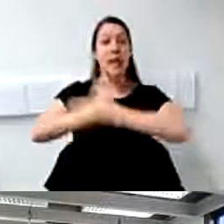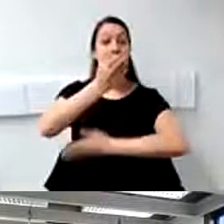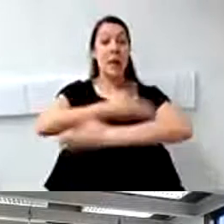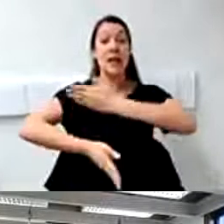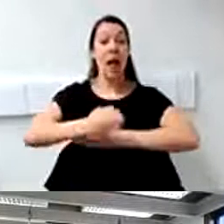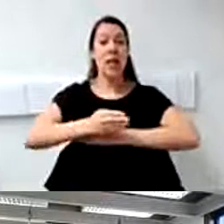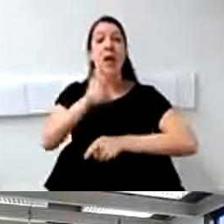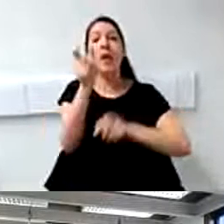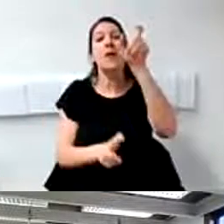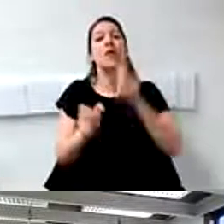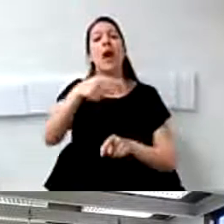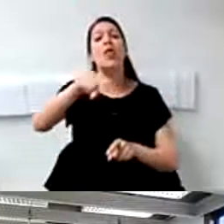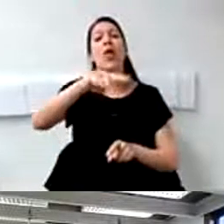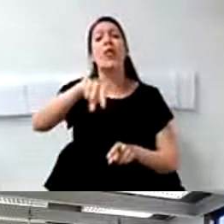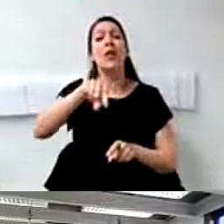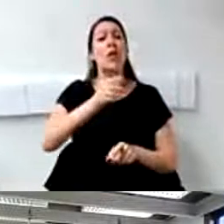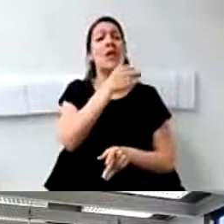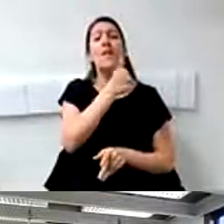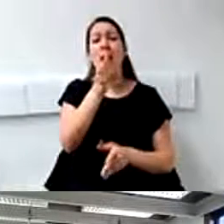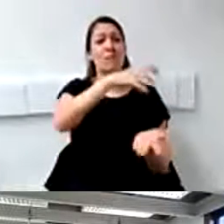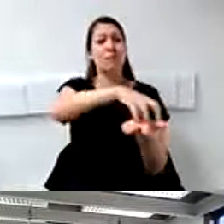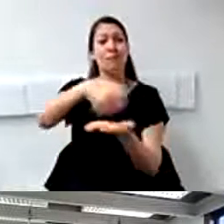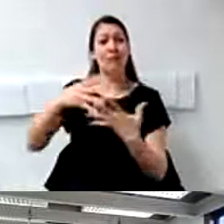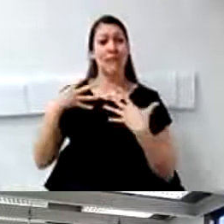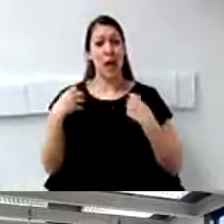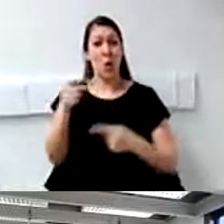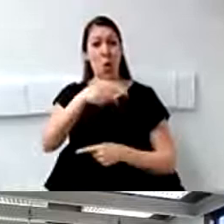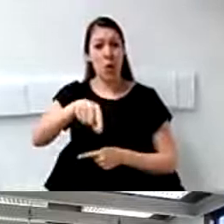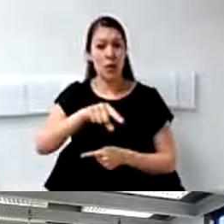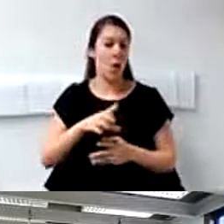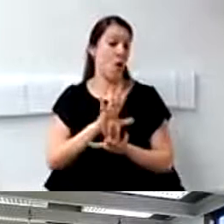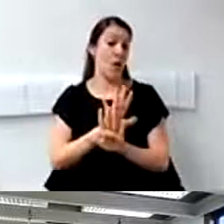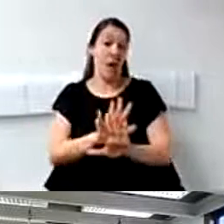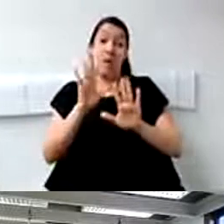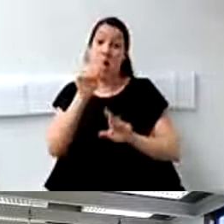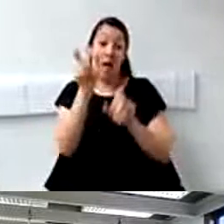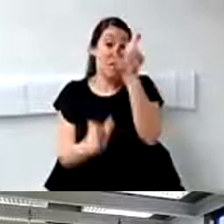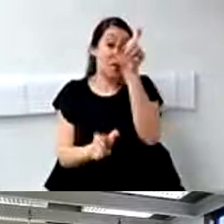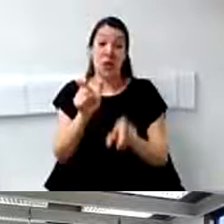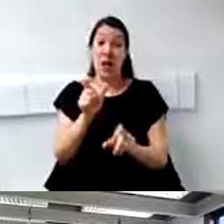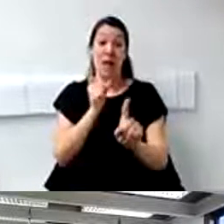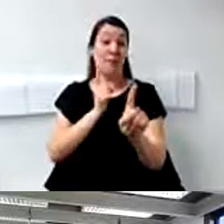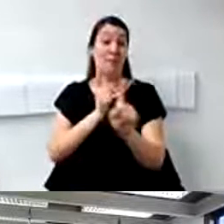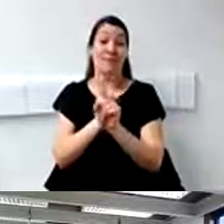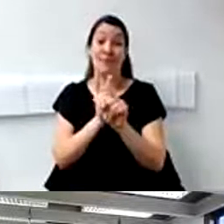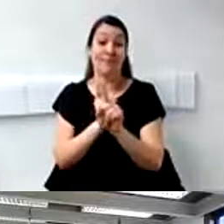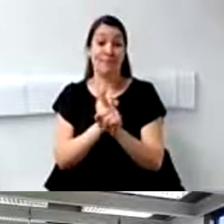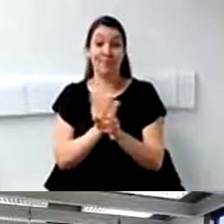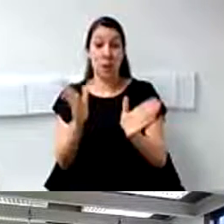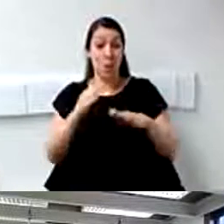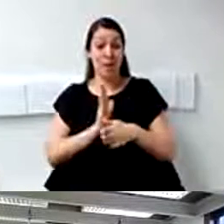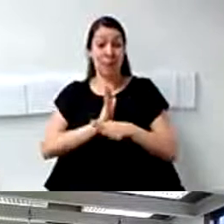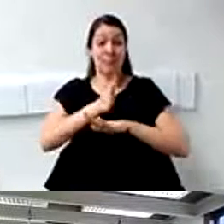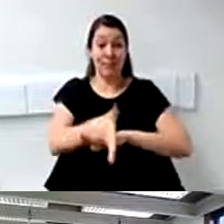siendo atendidas. O en algún lado no están siendo atendidas y no están pudiendo llegar al servicio de